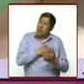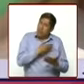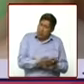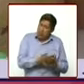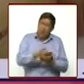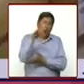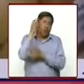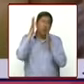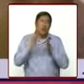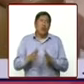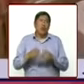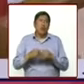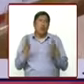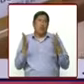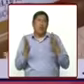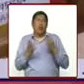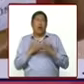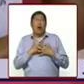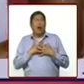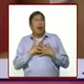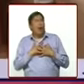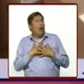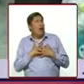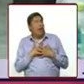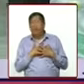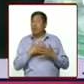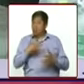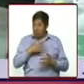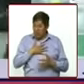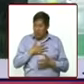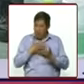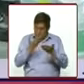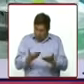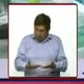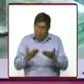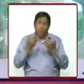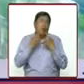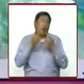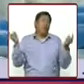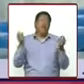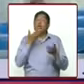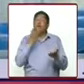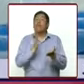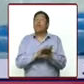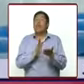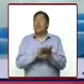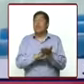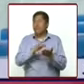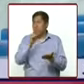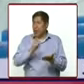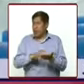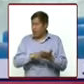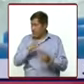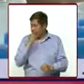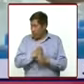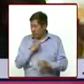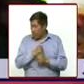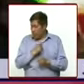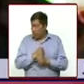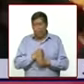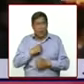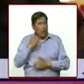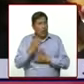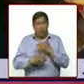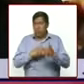bolivianos somos muy sensibles. Yo desde aquí, desde tu medio, al tiempo de felicitarte por este trabajo que han